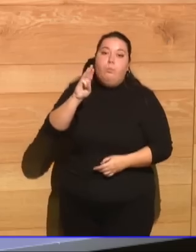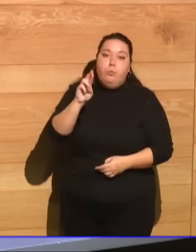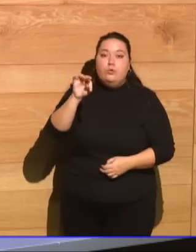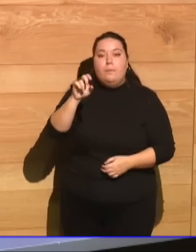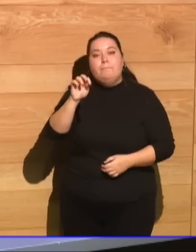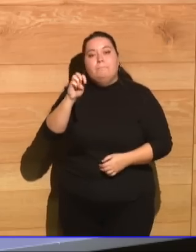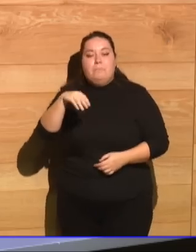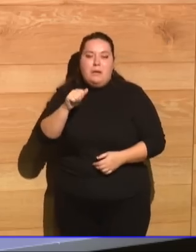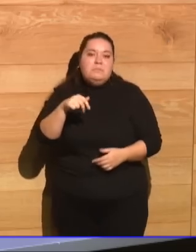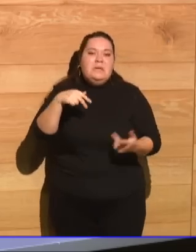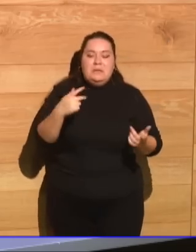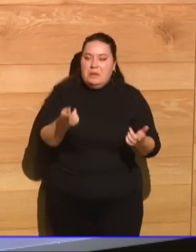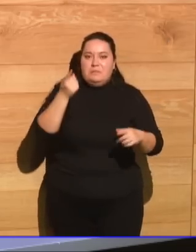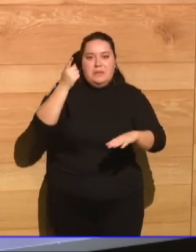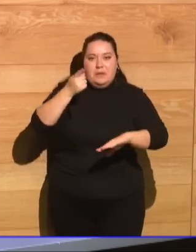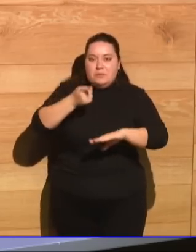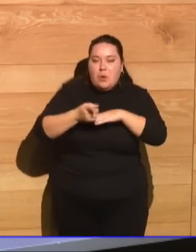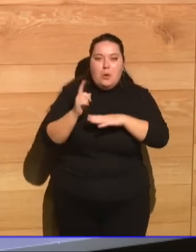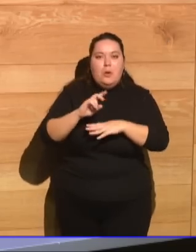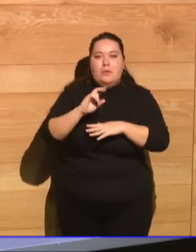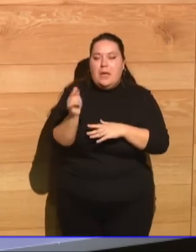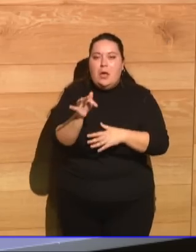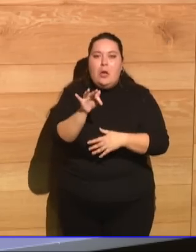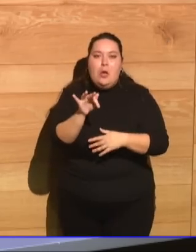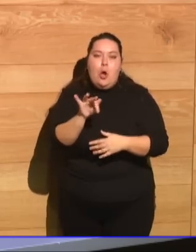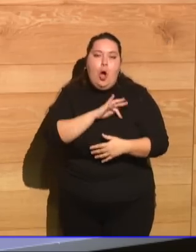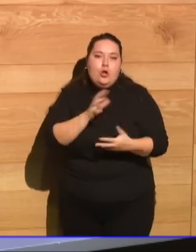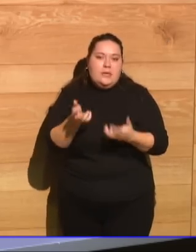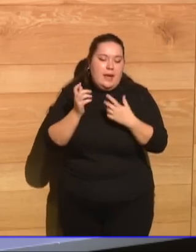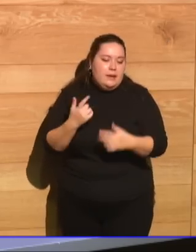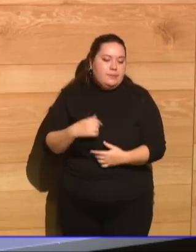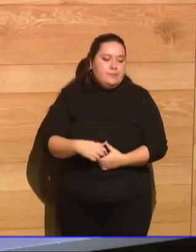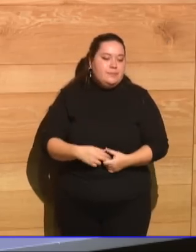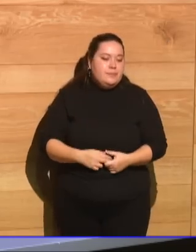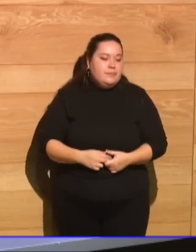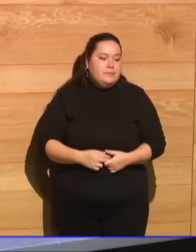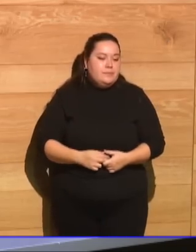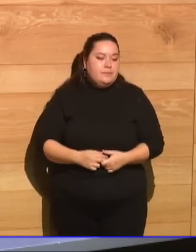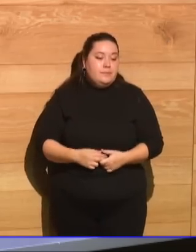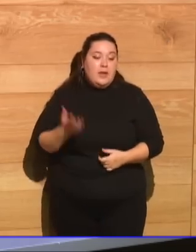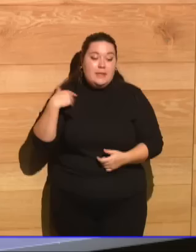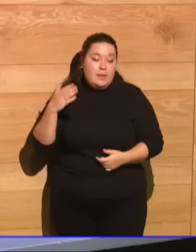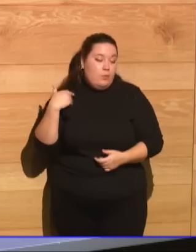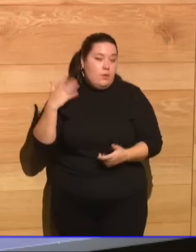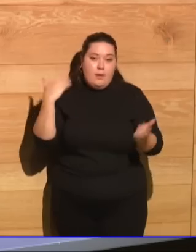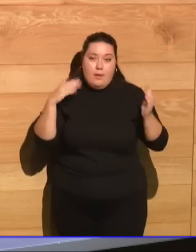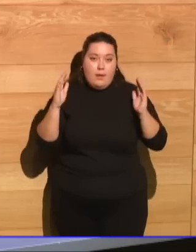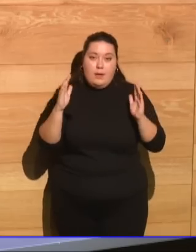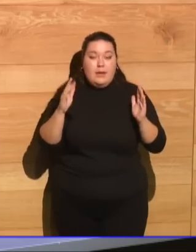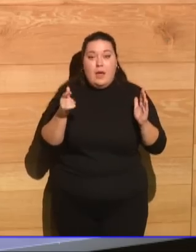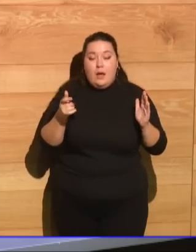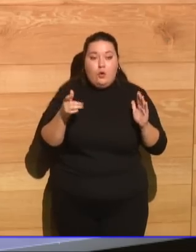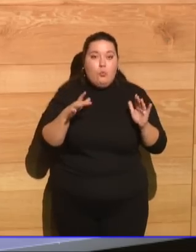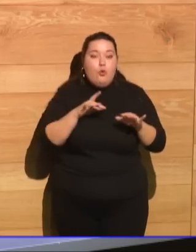productor británico, coleccionista después de Óscares, pero que en ese momento era un agente de